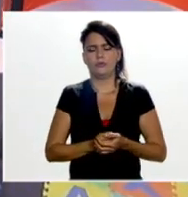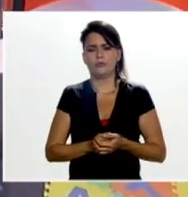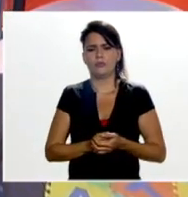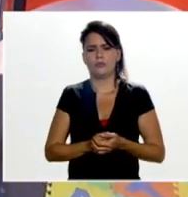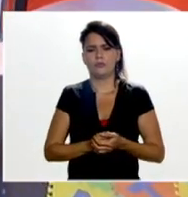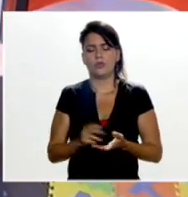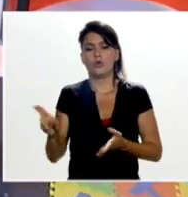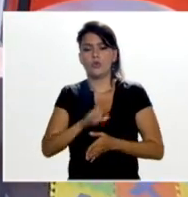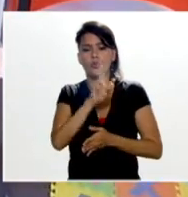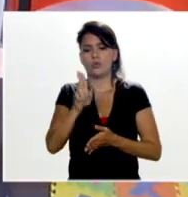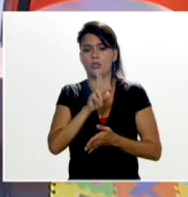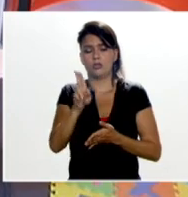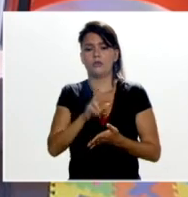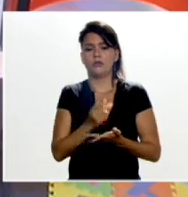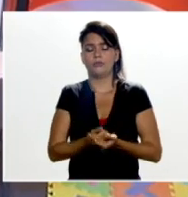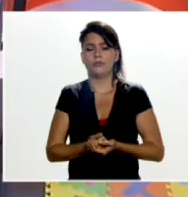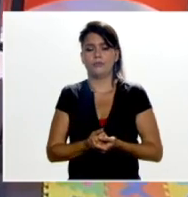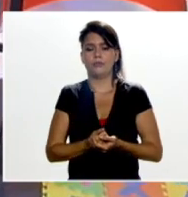aplicando